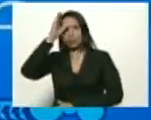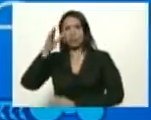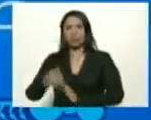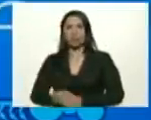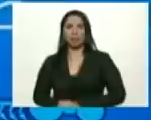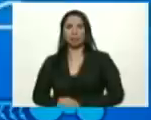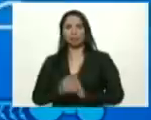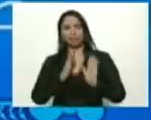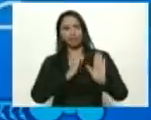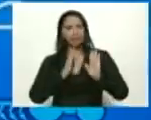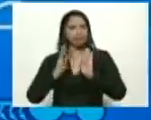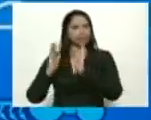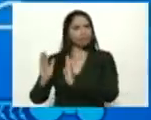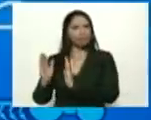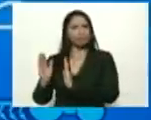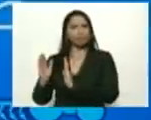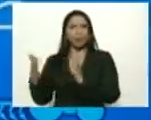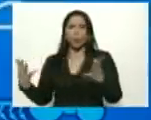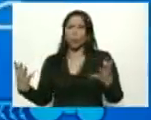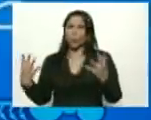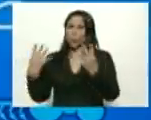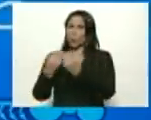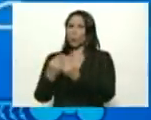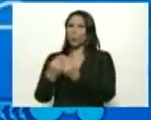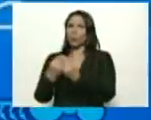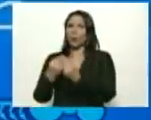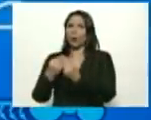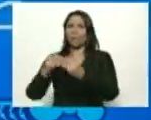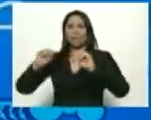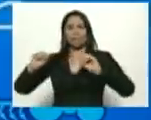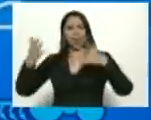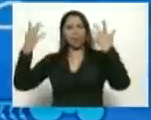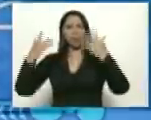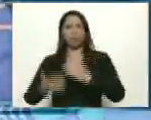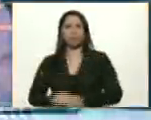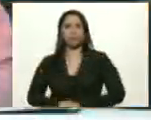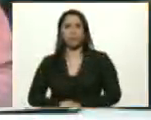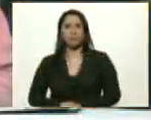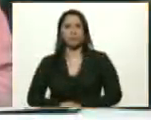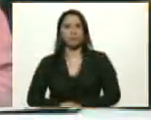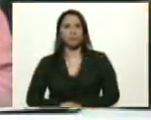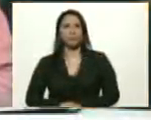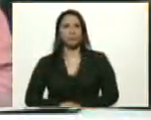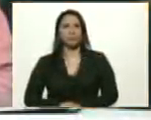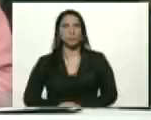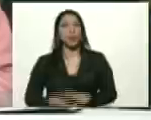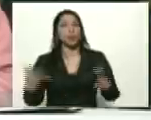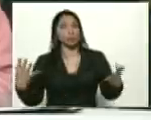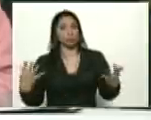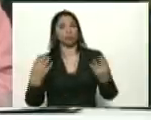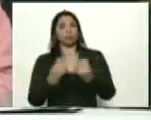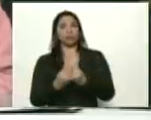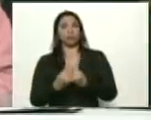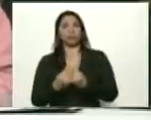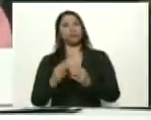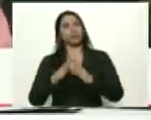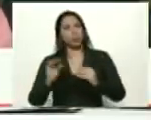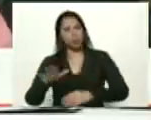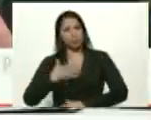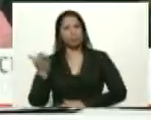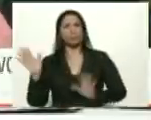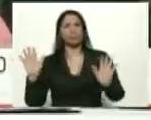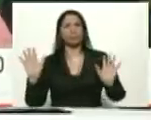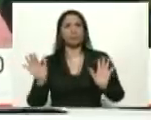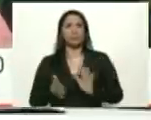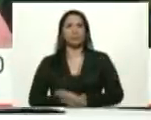y organizados, juntos venceremos. Juntos todo es posible,